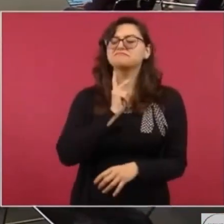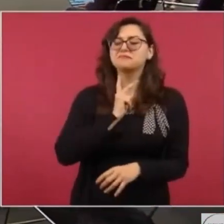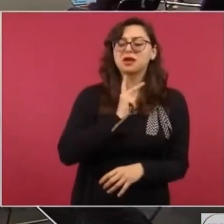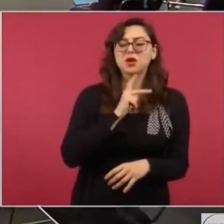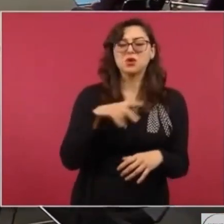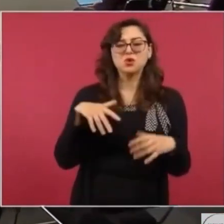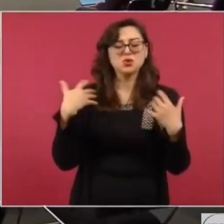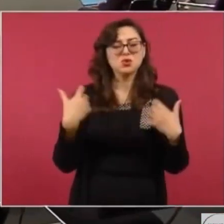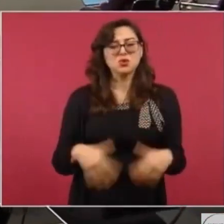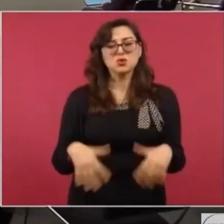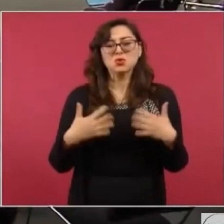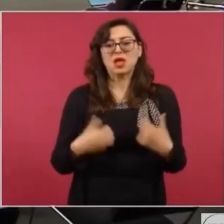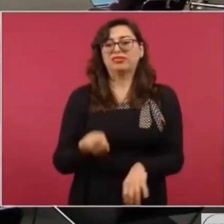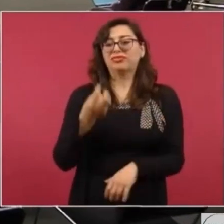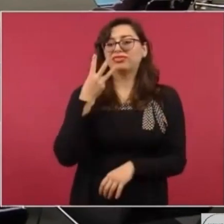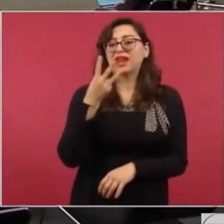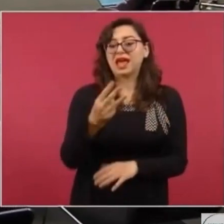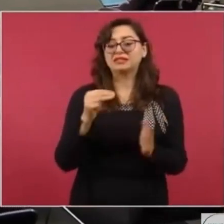de